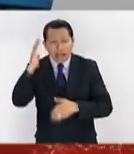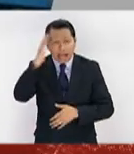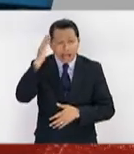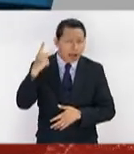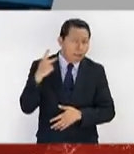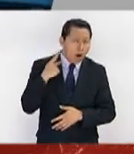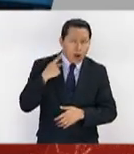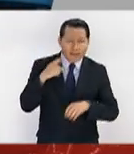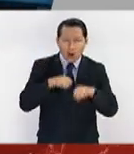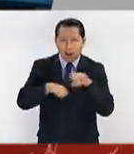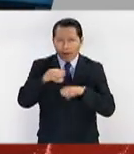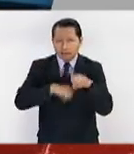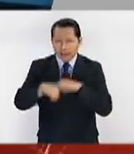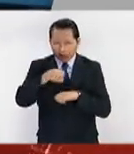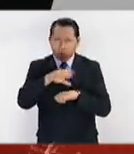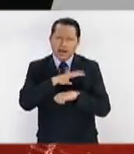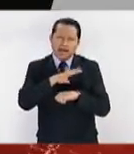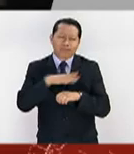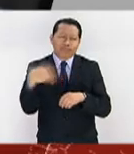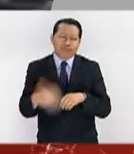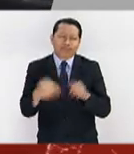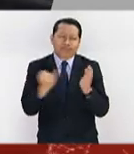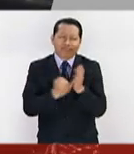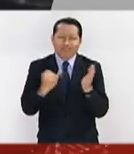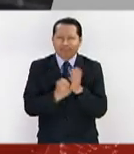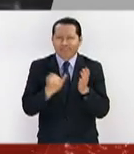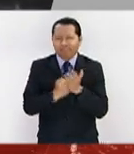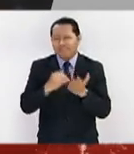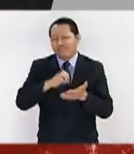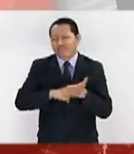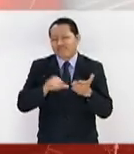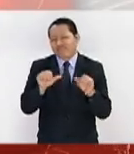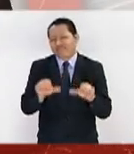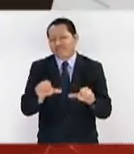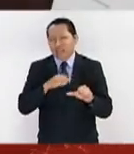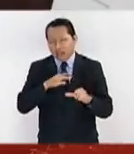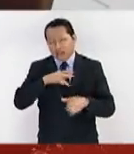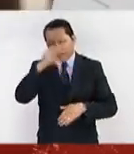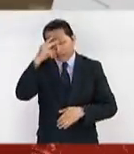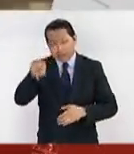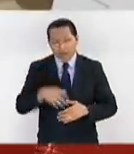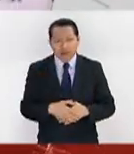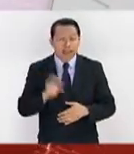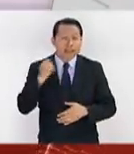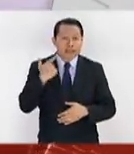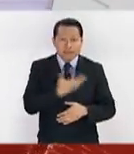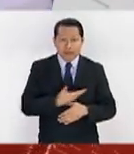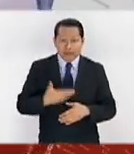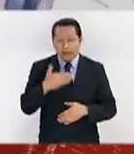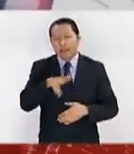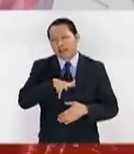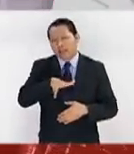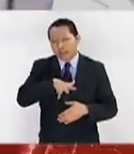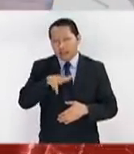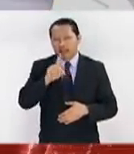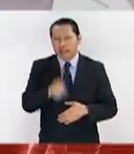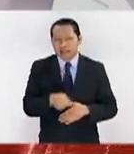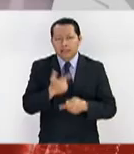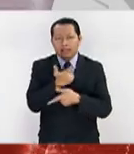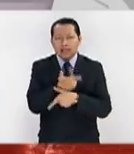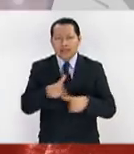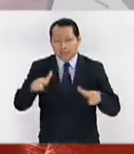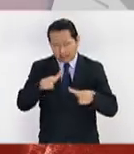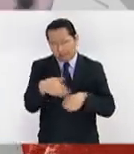políticos y empresarios tienen paraísos fiscales. Hay mexicanos. El expresidente de la Generalitat queda en